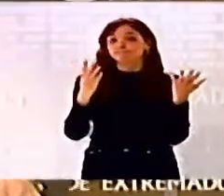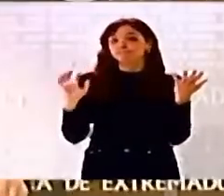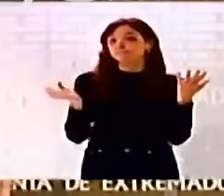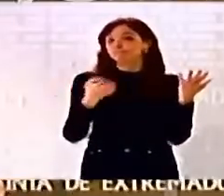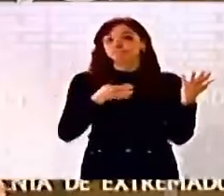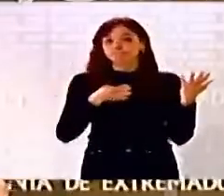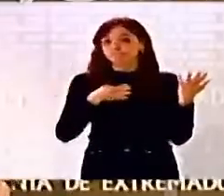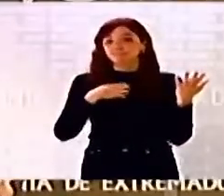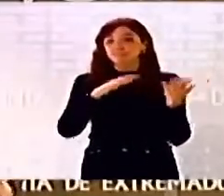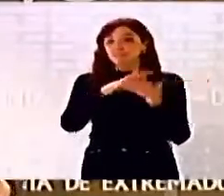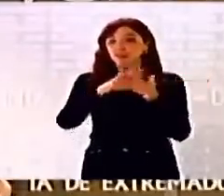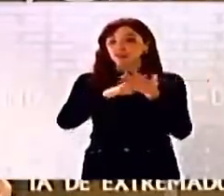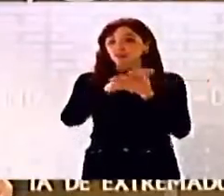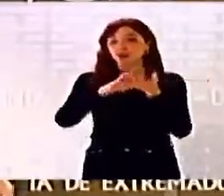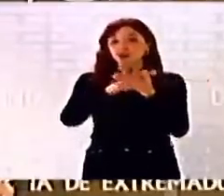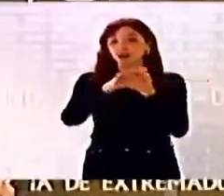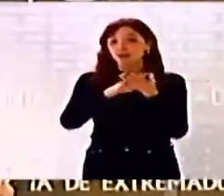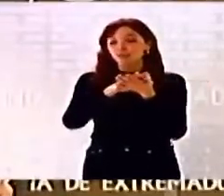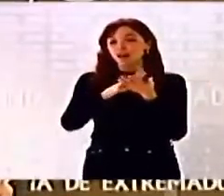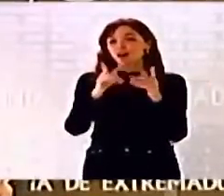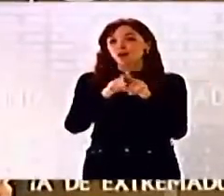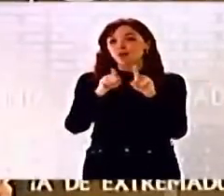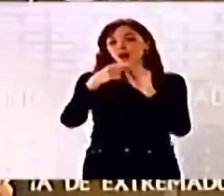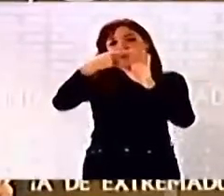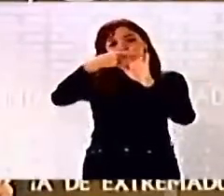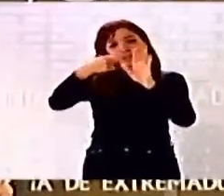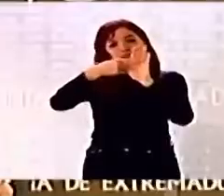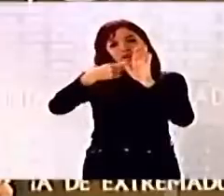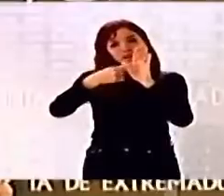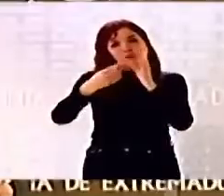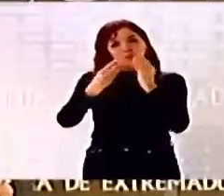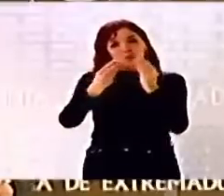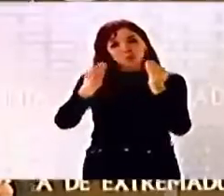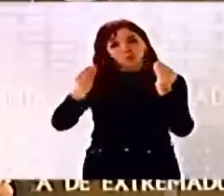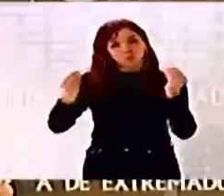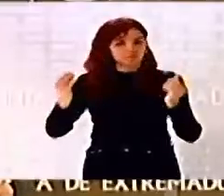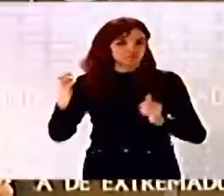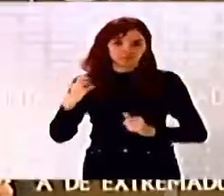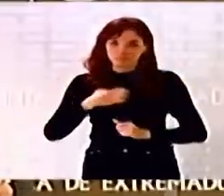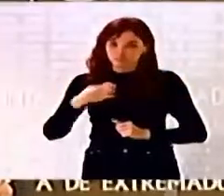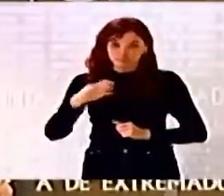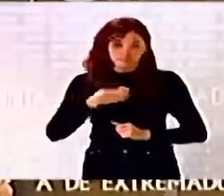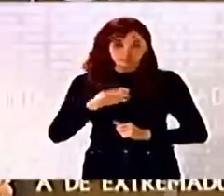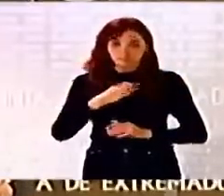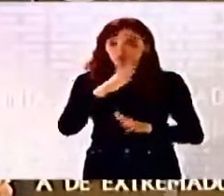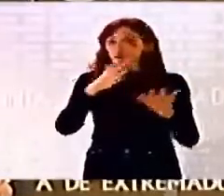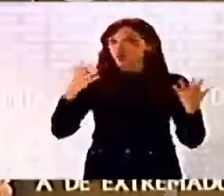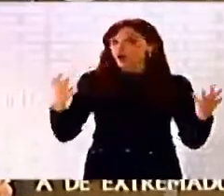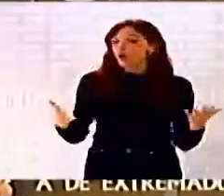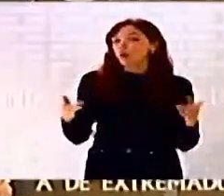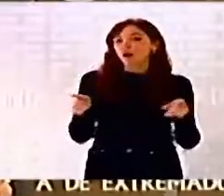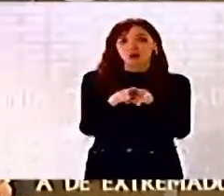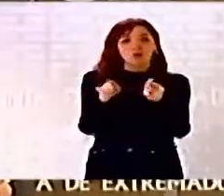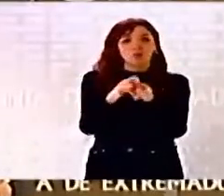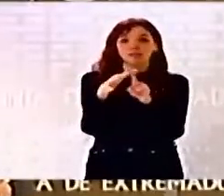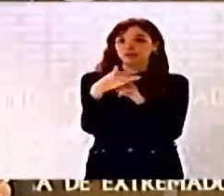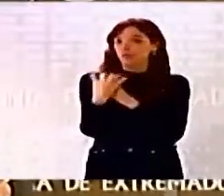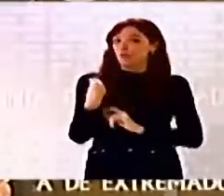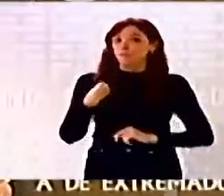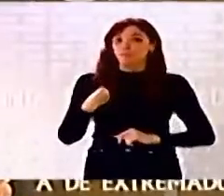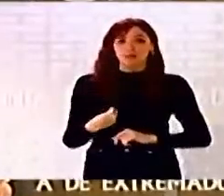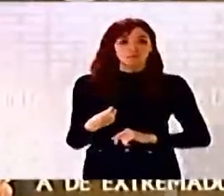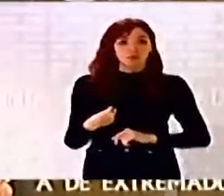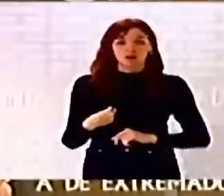ningún caso de desescalada. Seguimos manteniendo la misma postura, no podemos hablar de